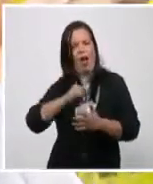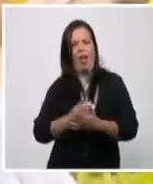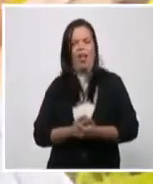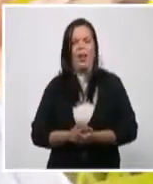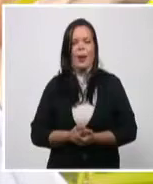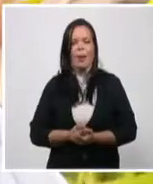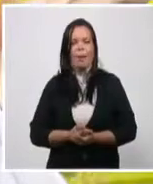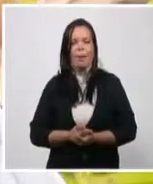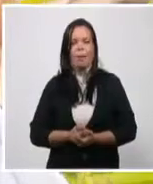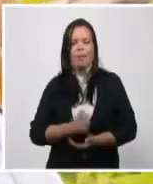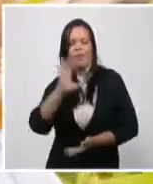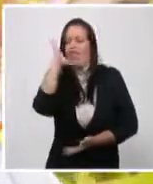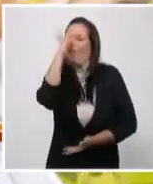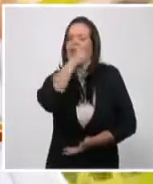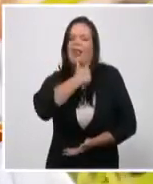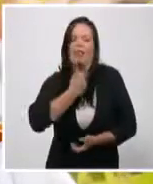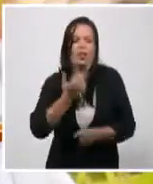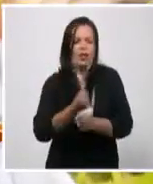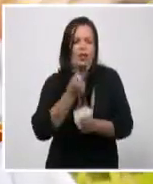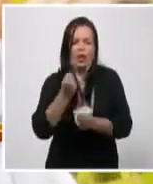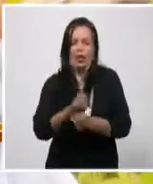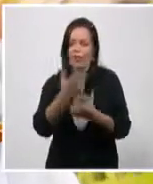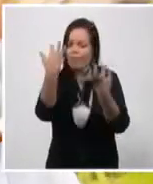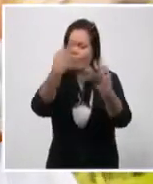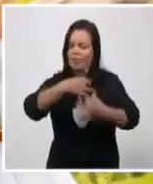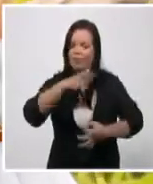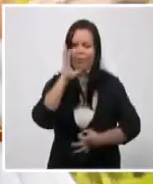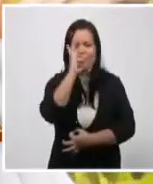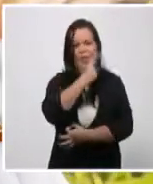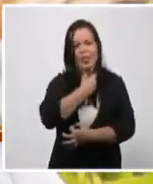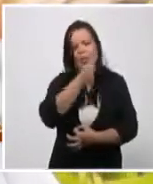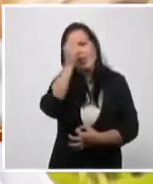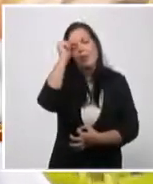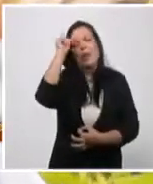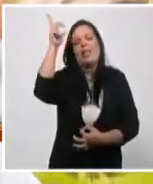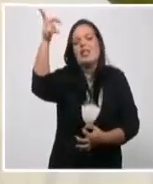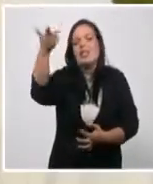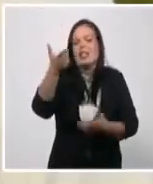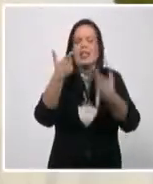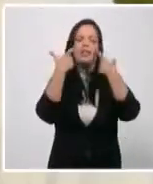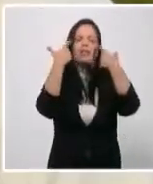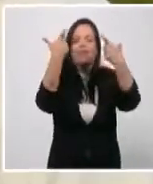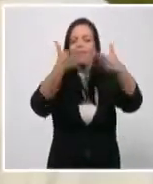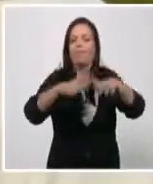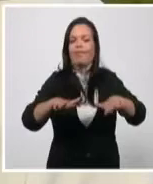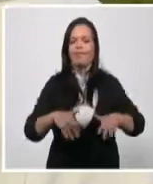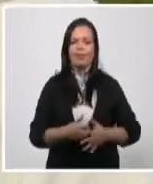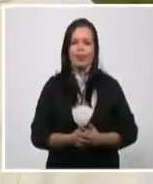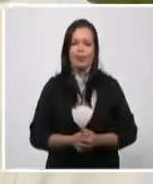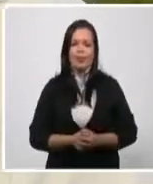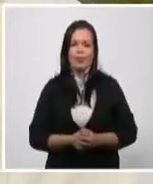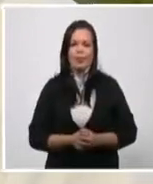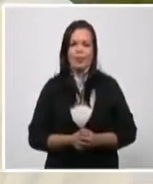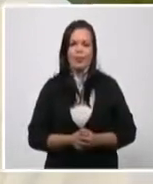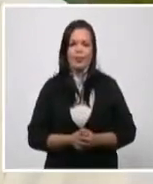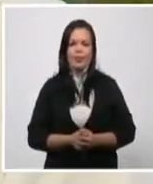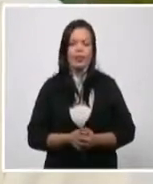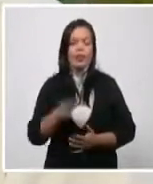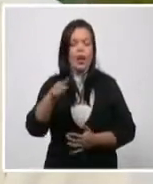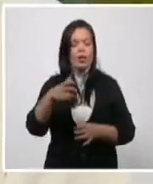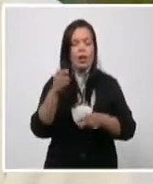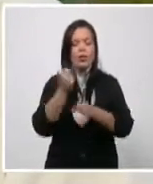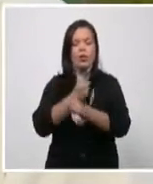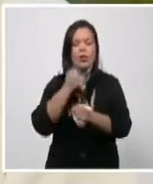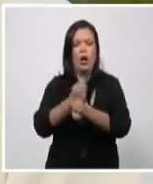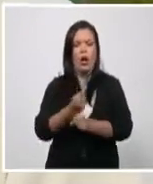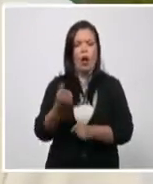fue maravillosa la labor, realmente maravillosa y una experiencia única para la vida. Esta fue una misión que nos enseñó mucho. Es una